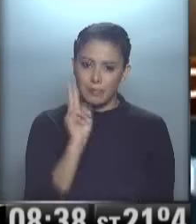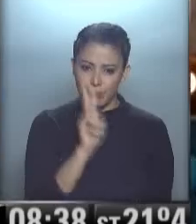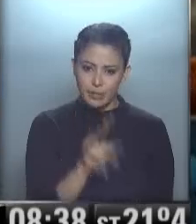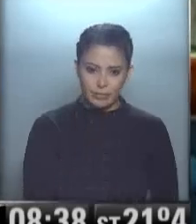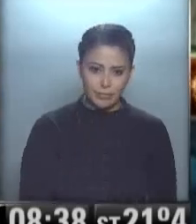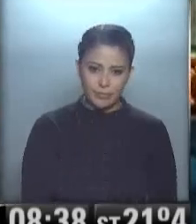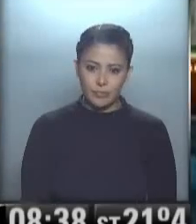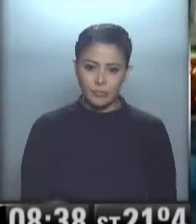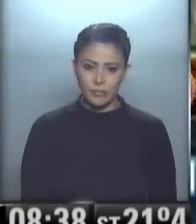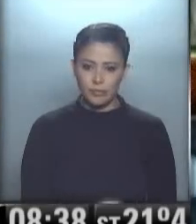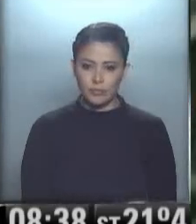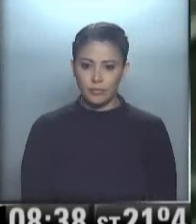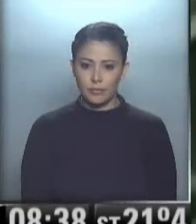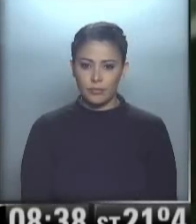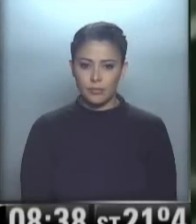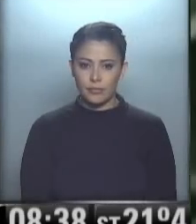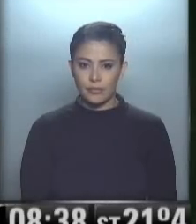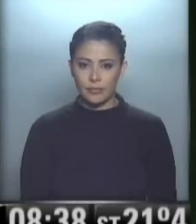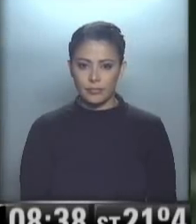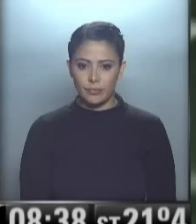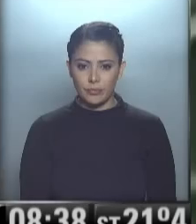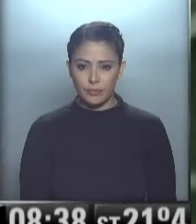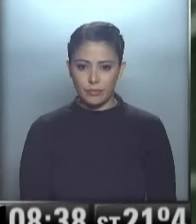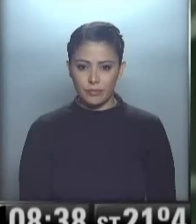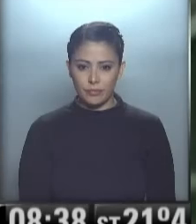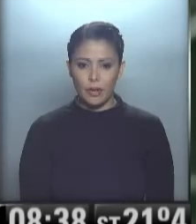manera. Fíjense ustedes, una trabajadora,